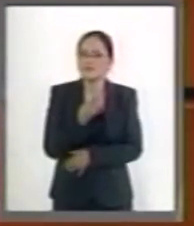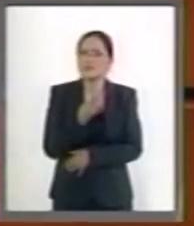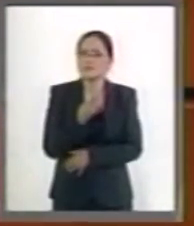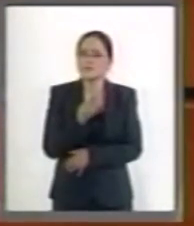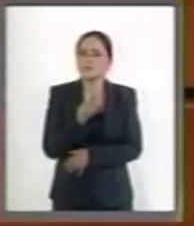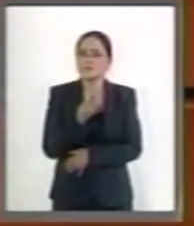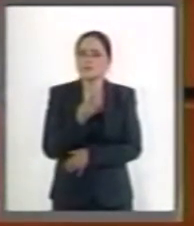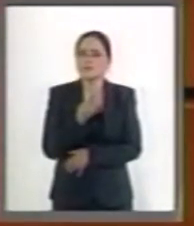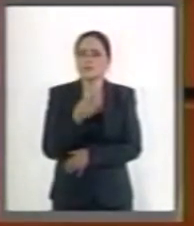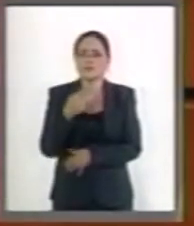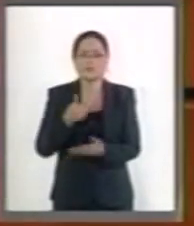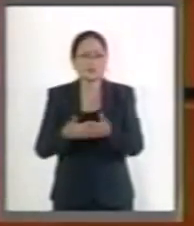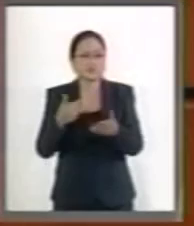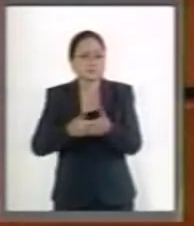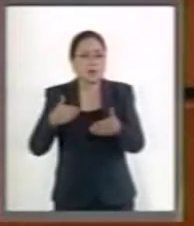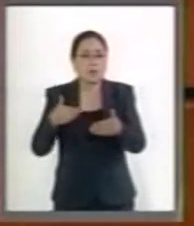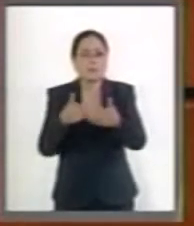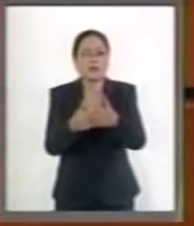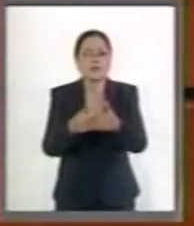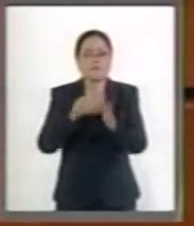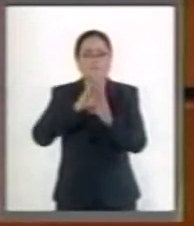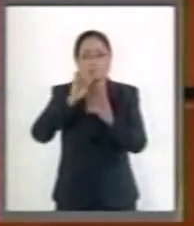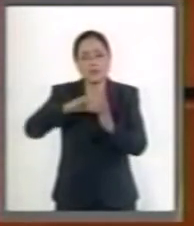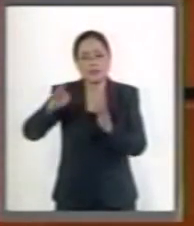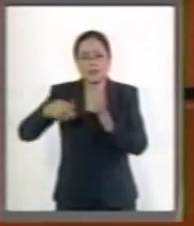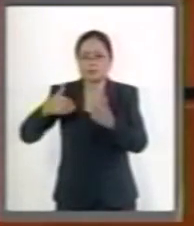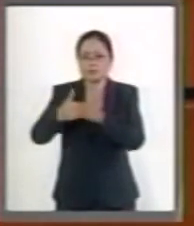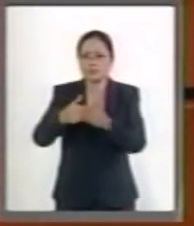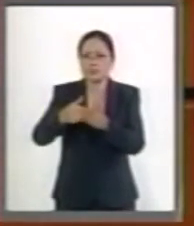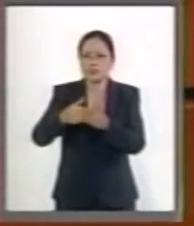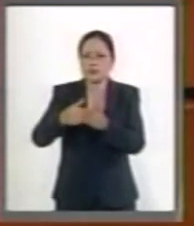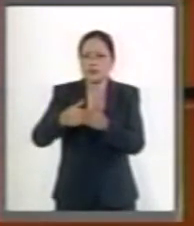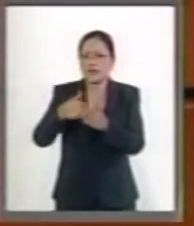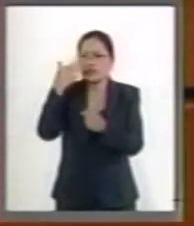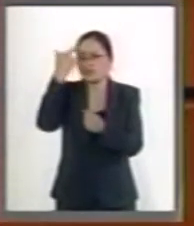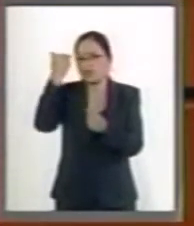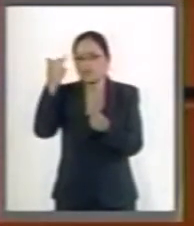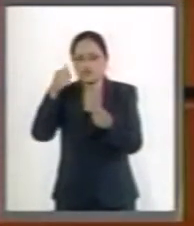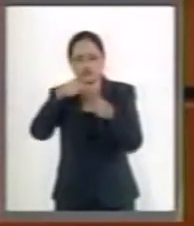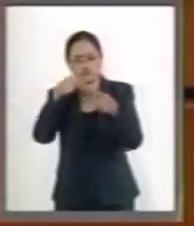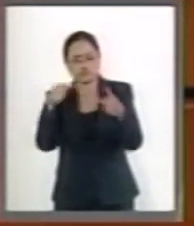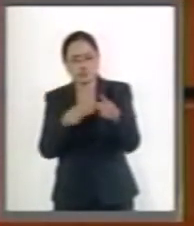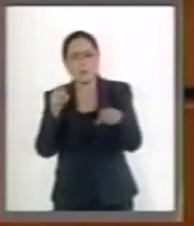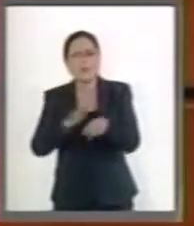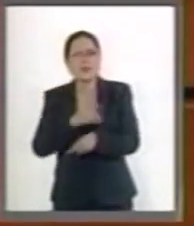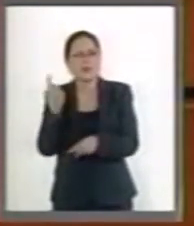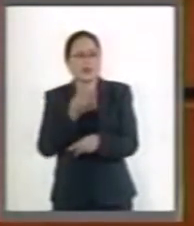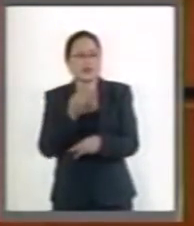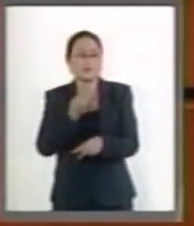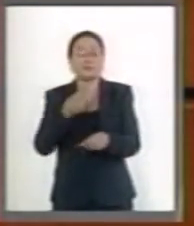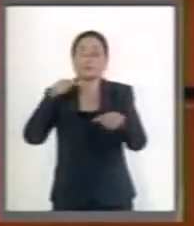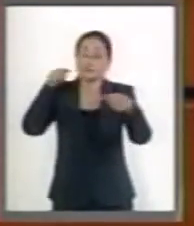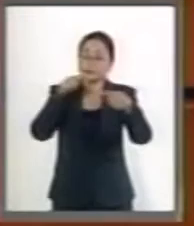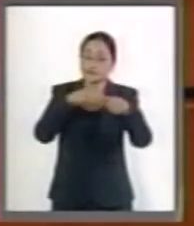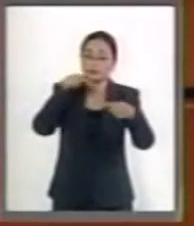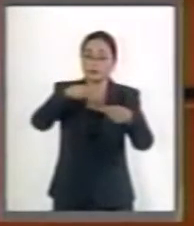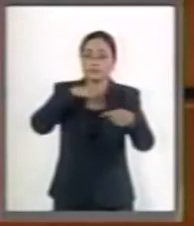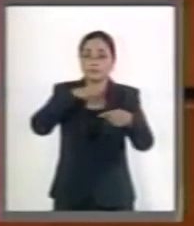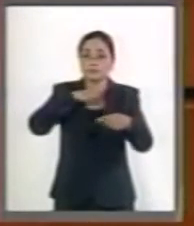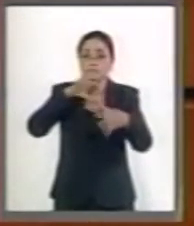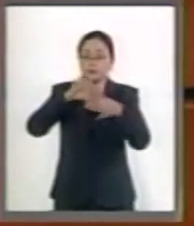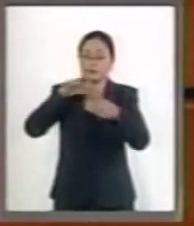este adelantamiento obedece fundamentalmente a dos razones. Una,